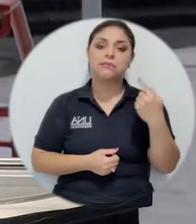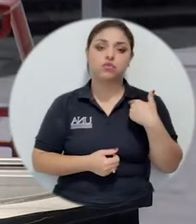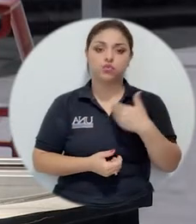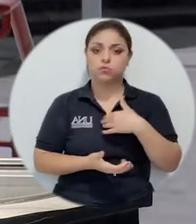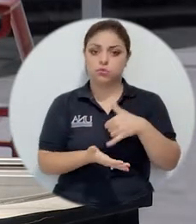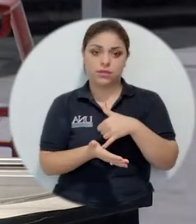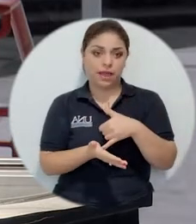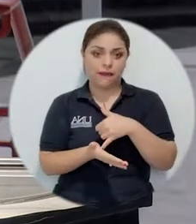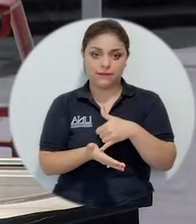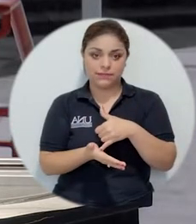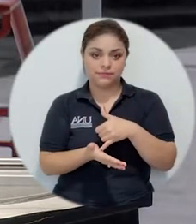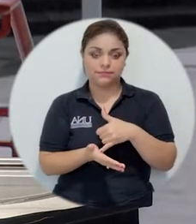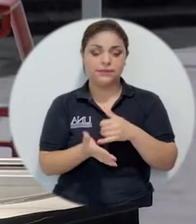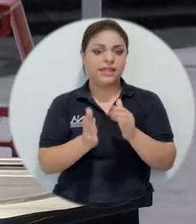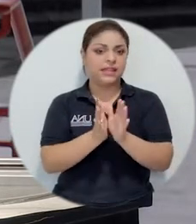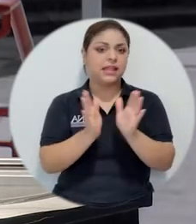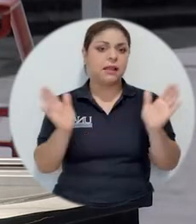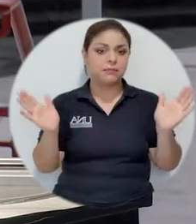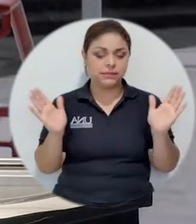términos generales,